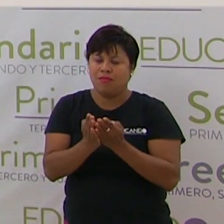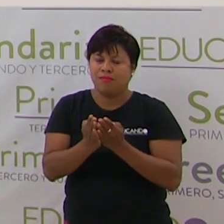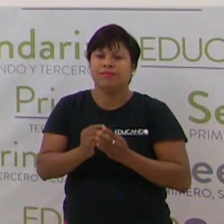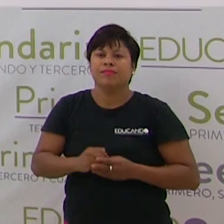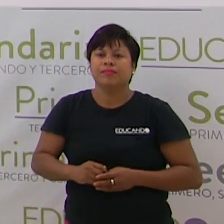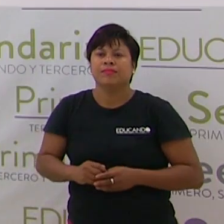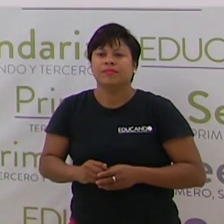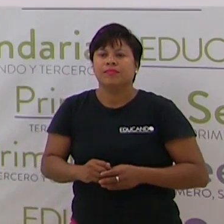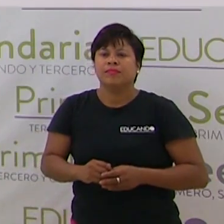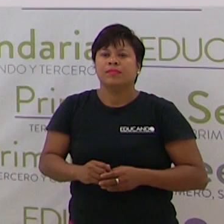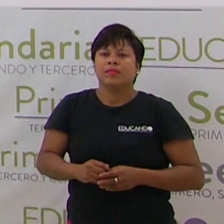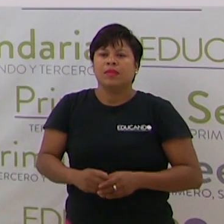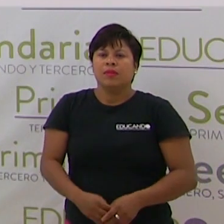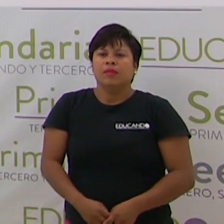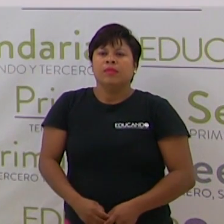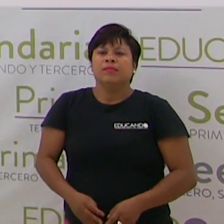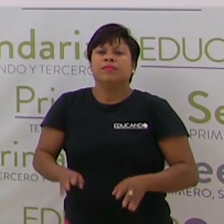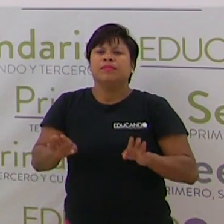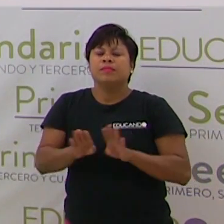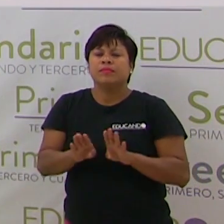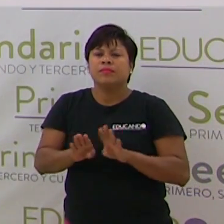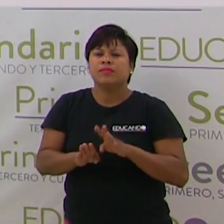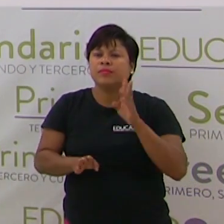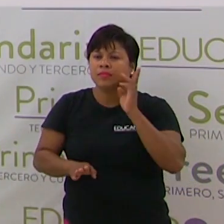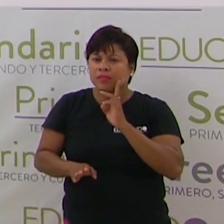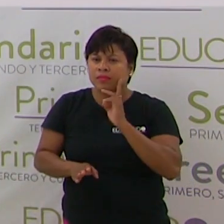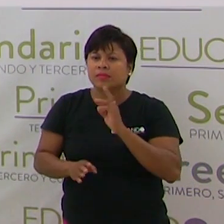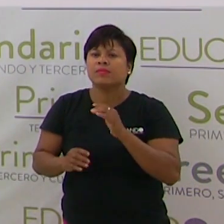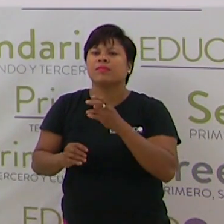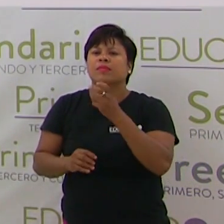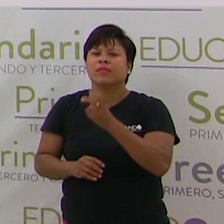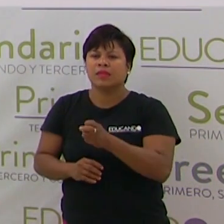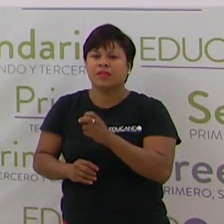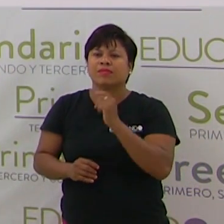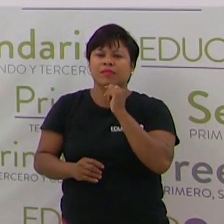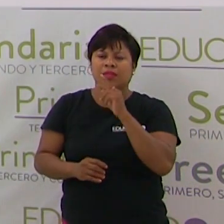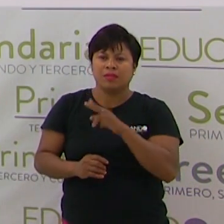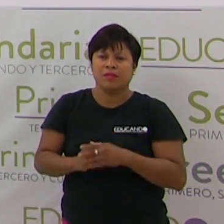libro. ¿Cómo lo comprobamos? Por medio de una